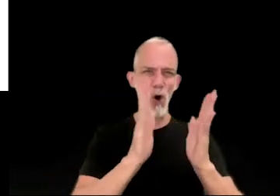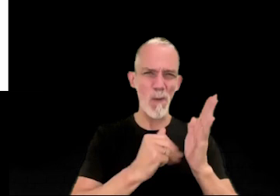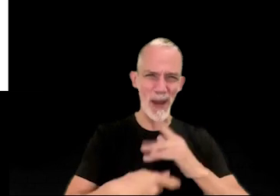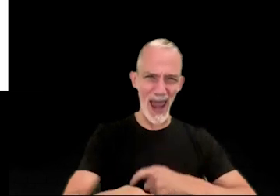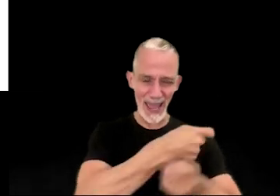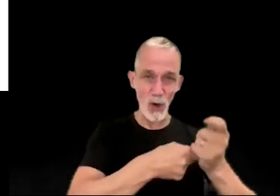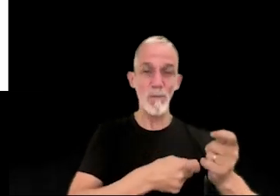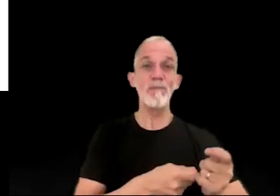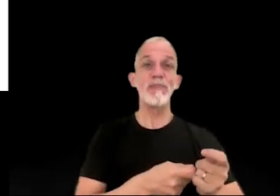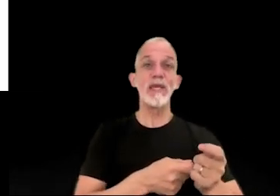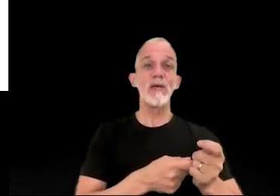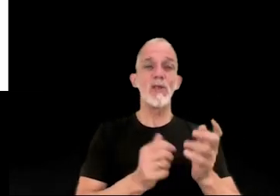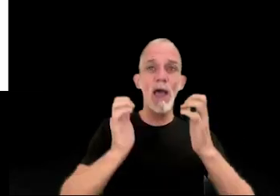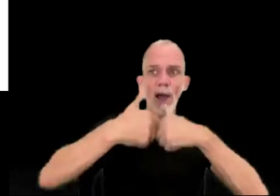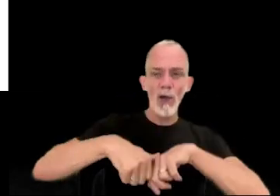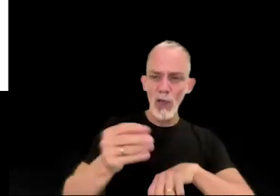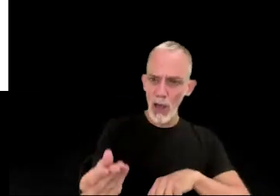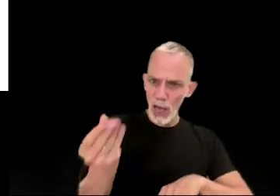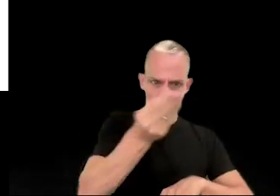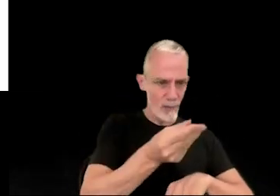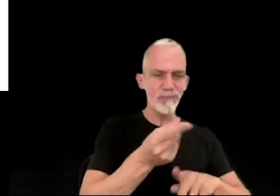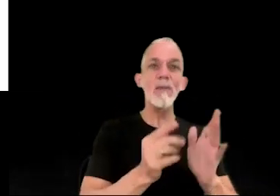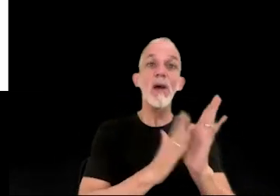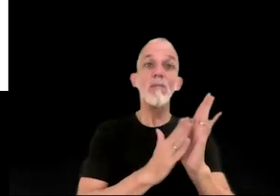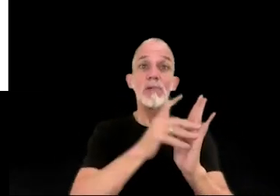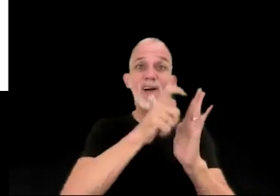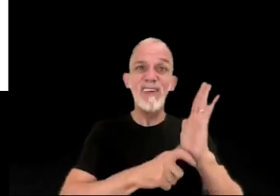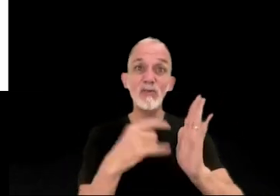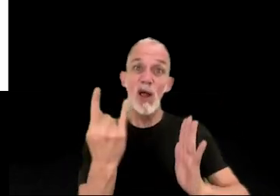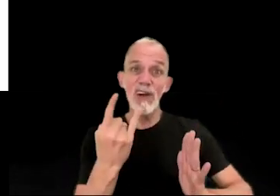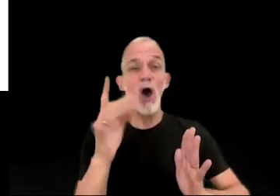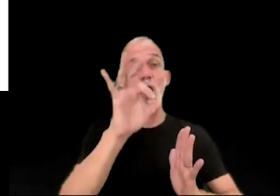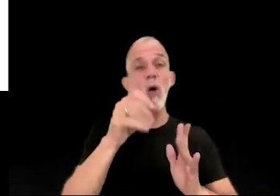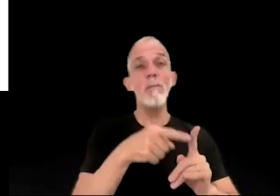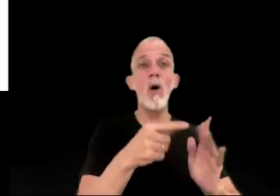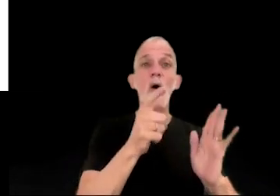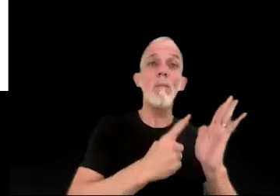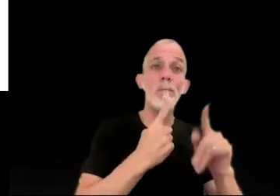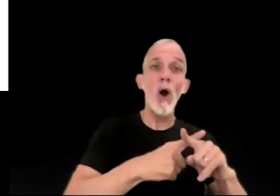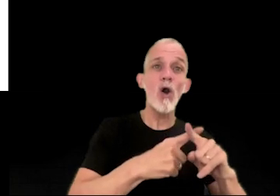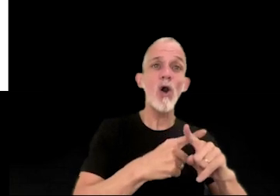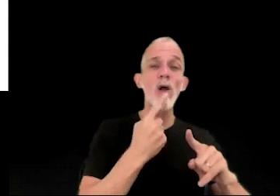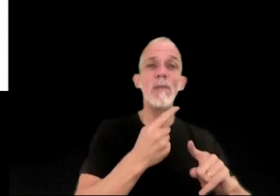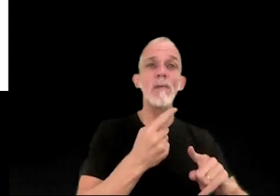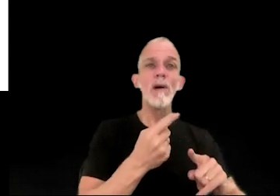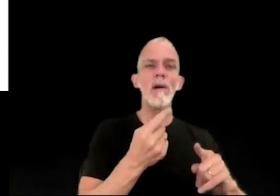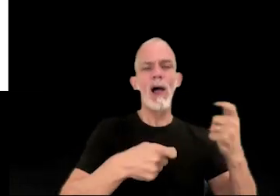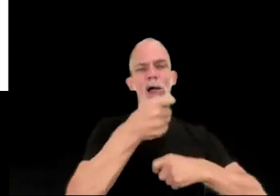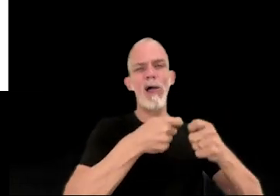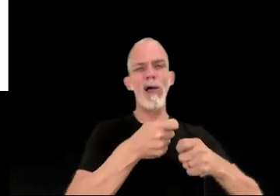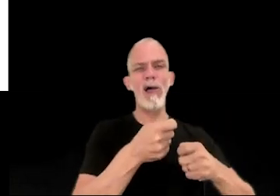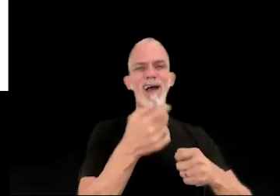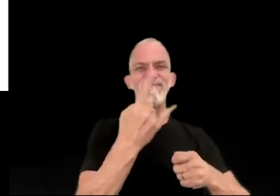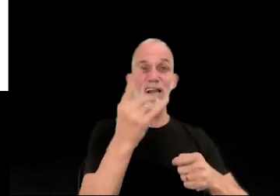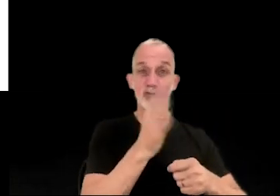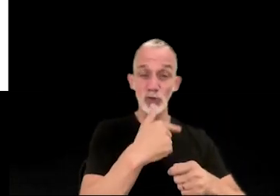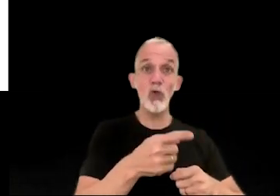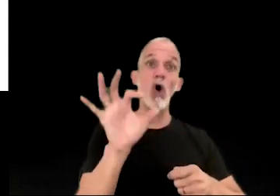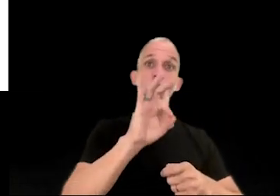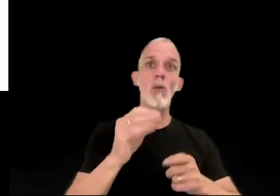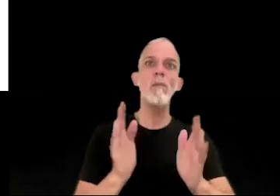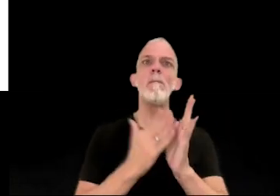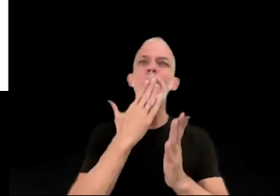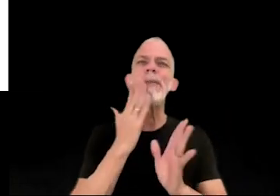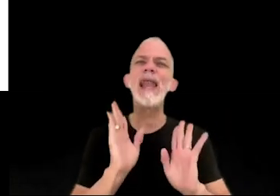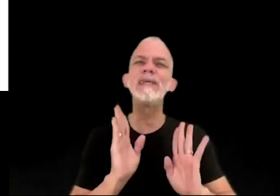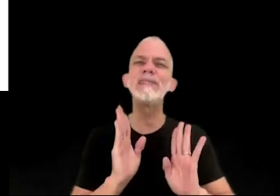junto. Una factura apócrifa puede ser por la operación apócrifa o puede ser por la documentación apócrifa. Entonces, ahí podría ingresar